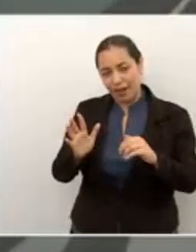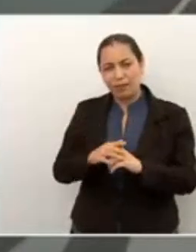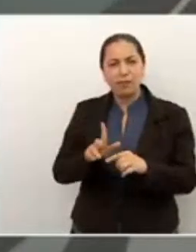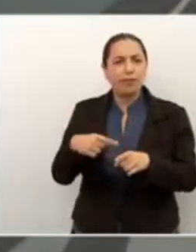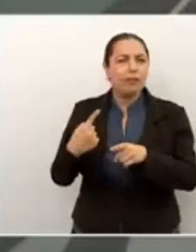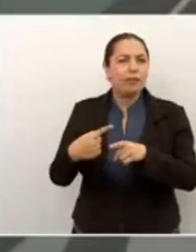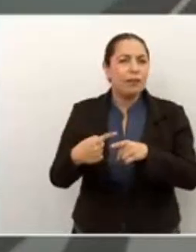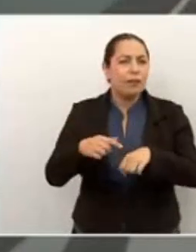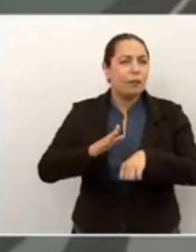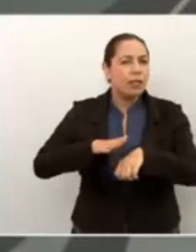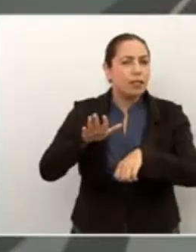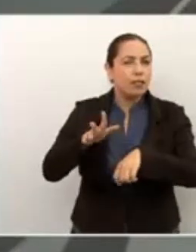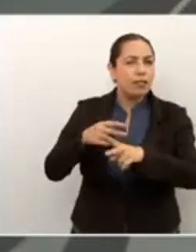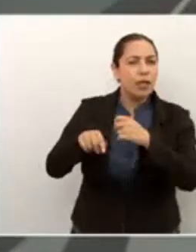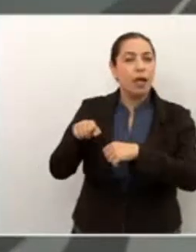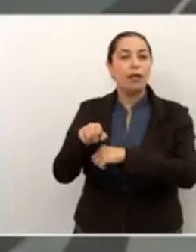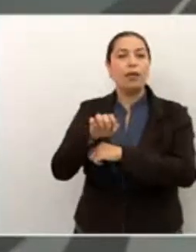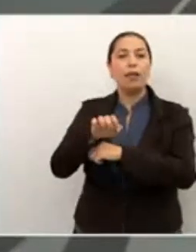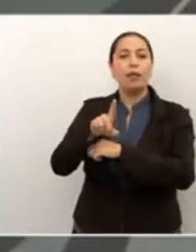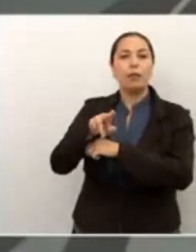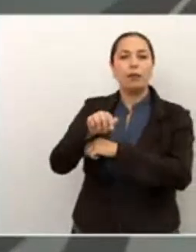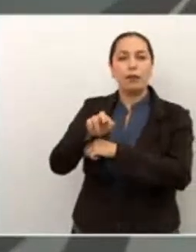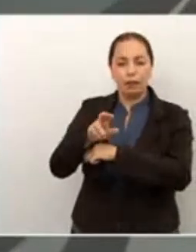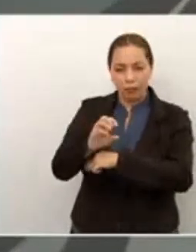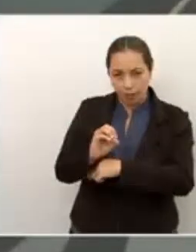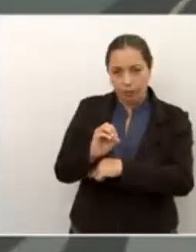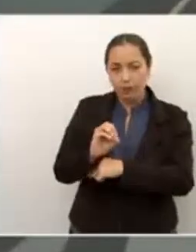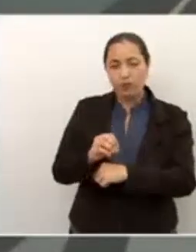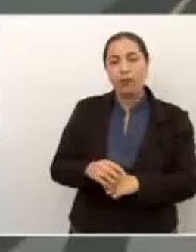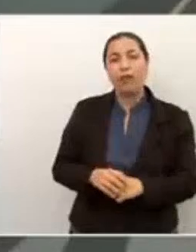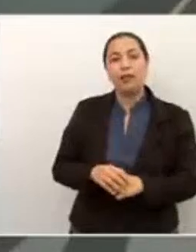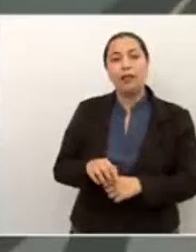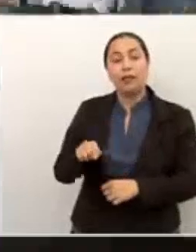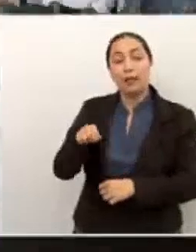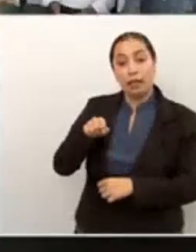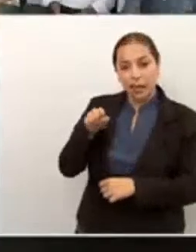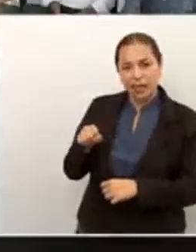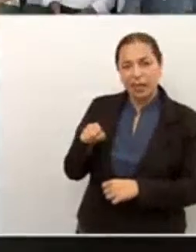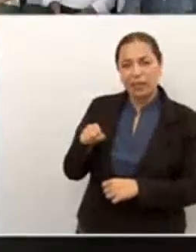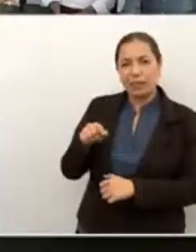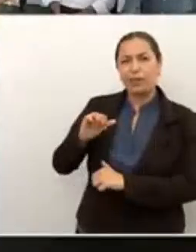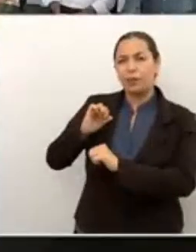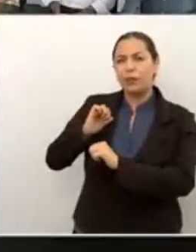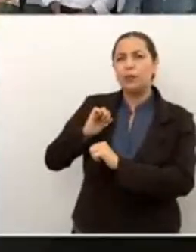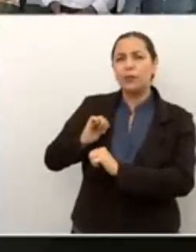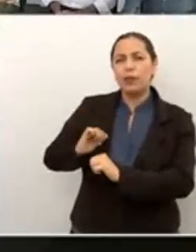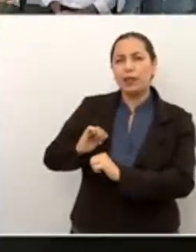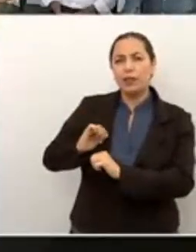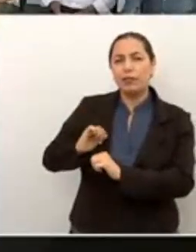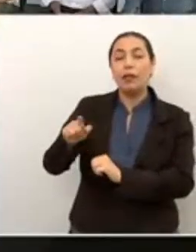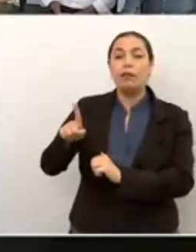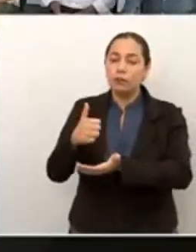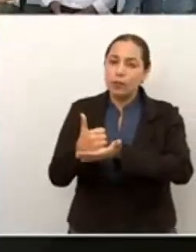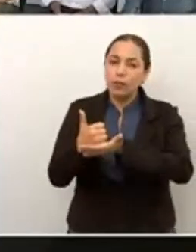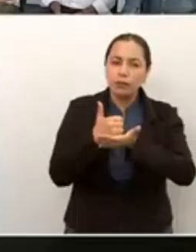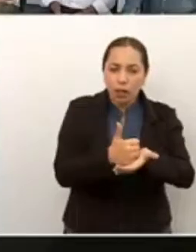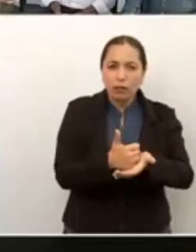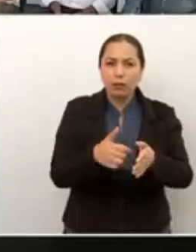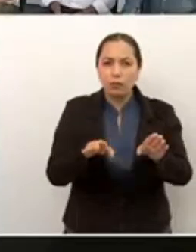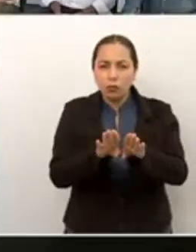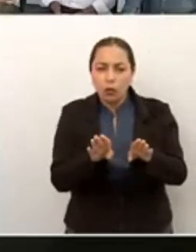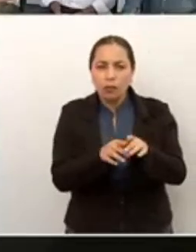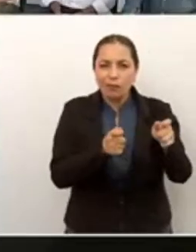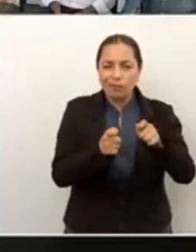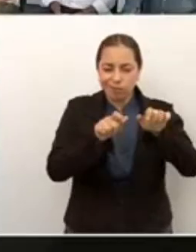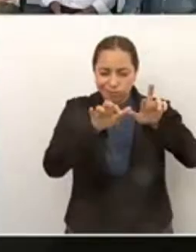ahí? Eduardo Clark, que es el que nos va a ayudar a automatizar, a